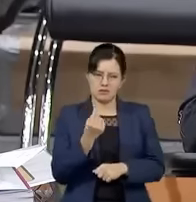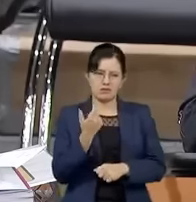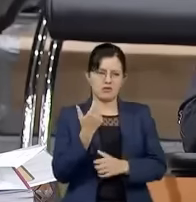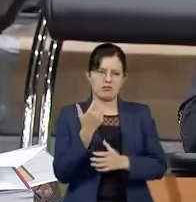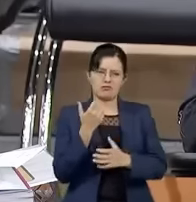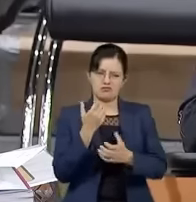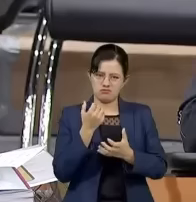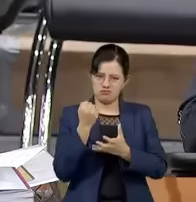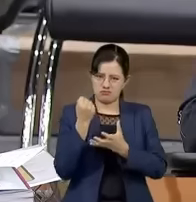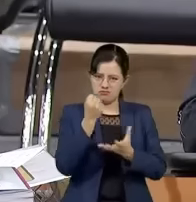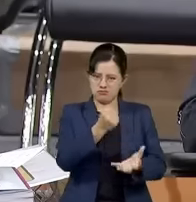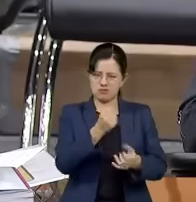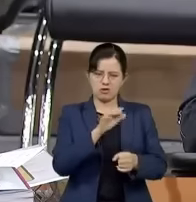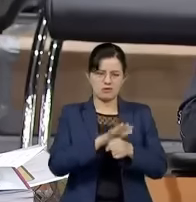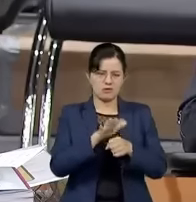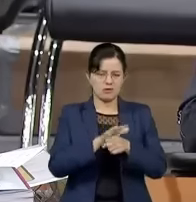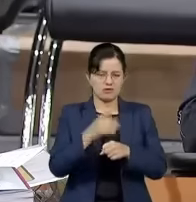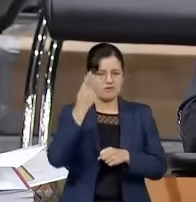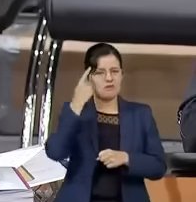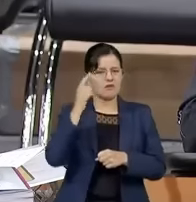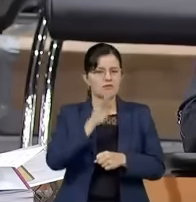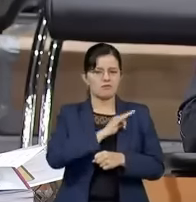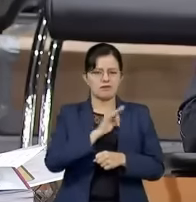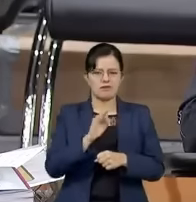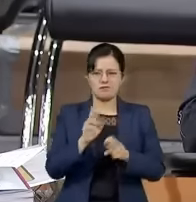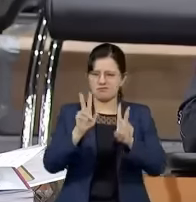este órgano para que lo pueda